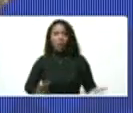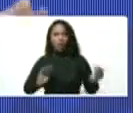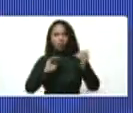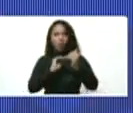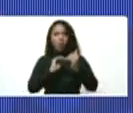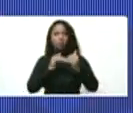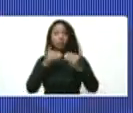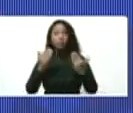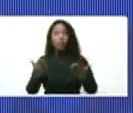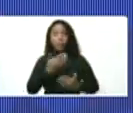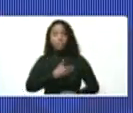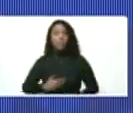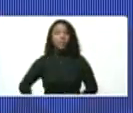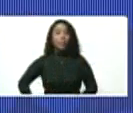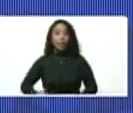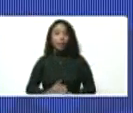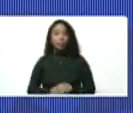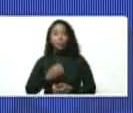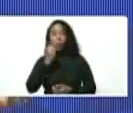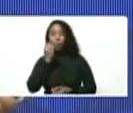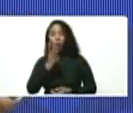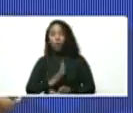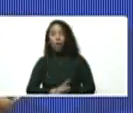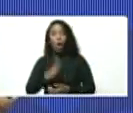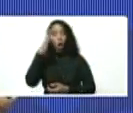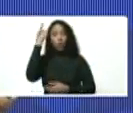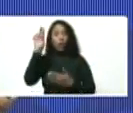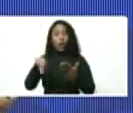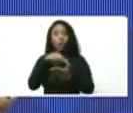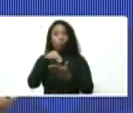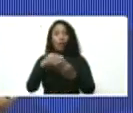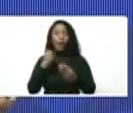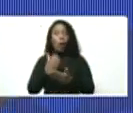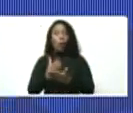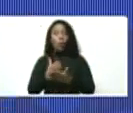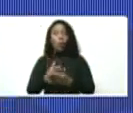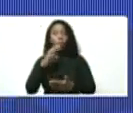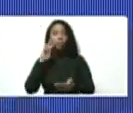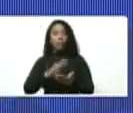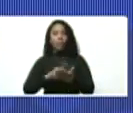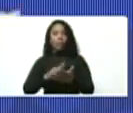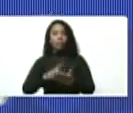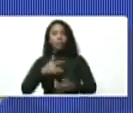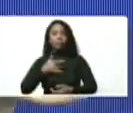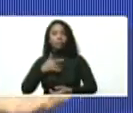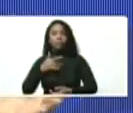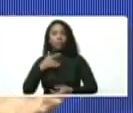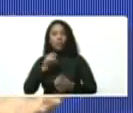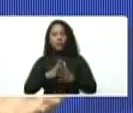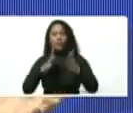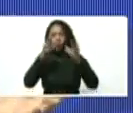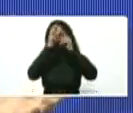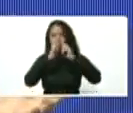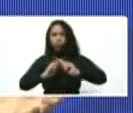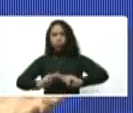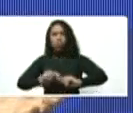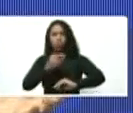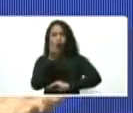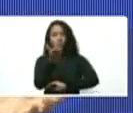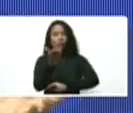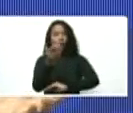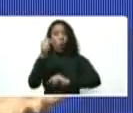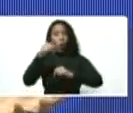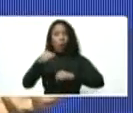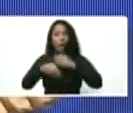que, presidente, bueno, el Consejo Nacional de Economía realmente siente que es un gran honor tenerlo a usted presidiendo hoy